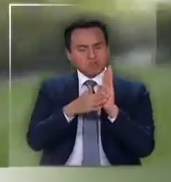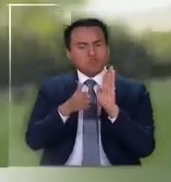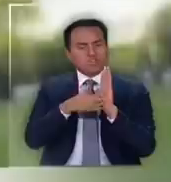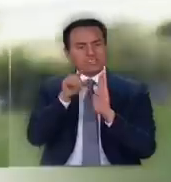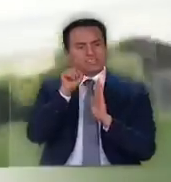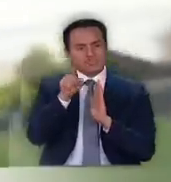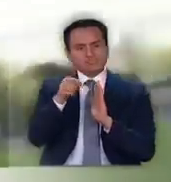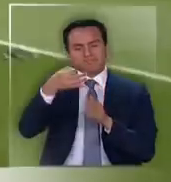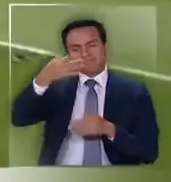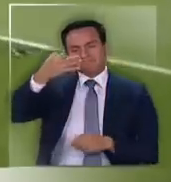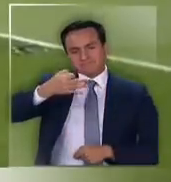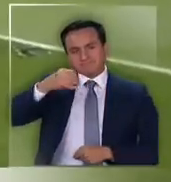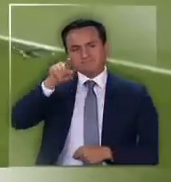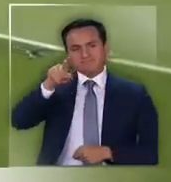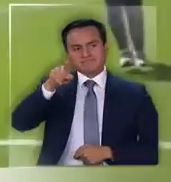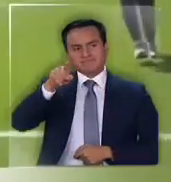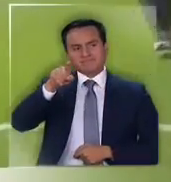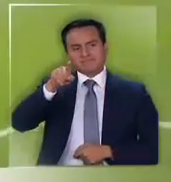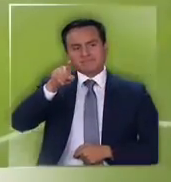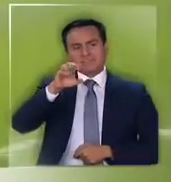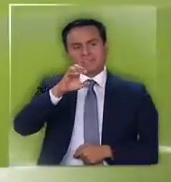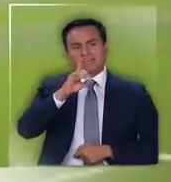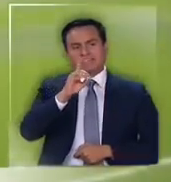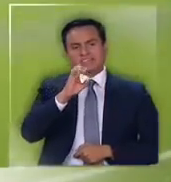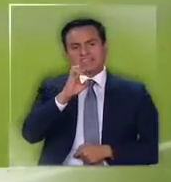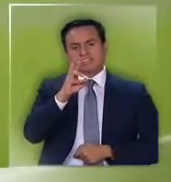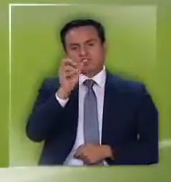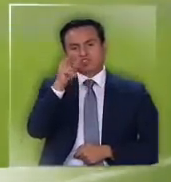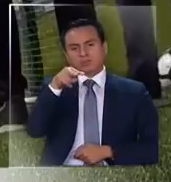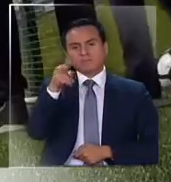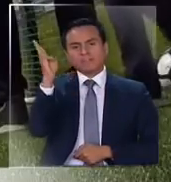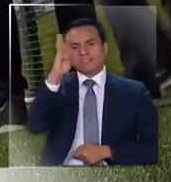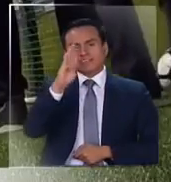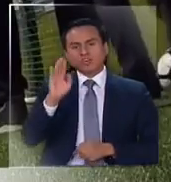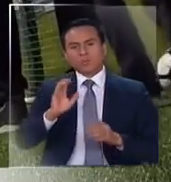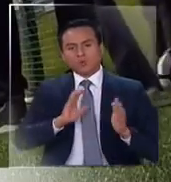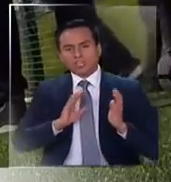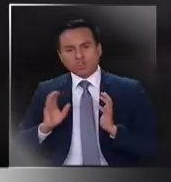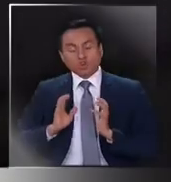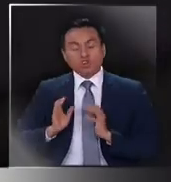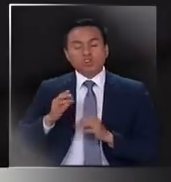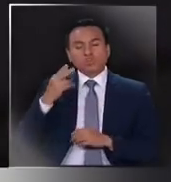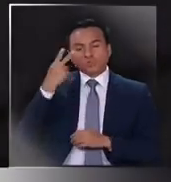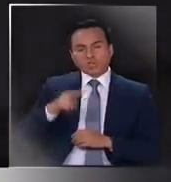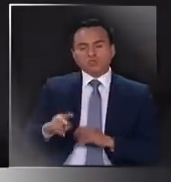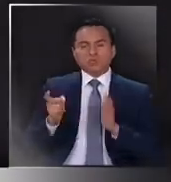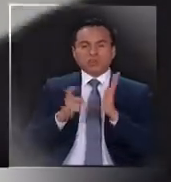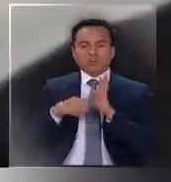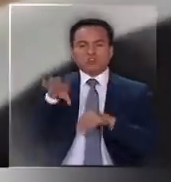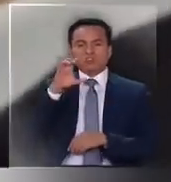que constata aquello justamente por parte de Ederson, el portero brasileño, dueño de un récord Guinness.